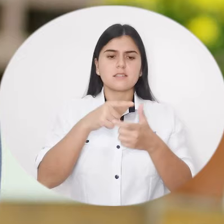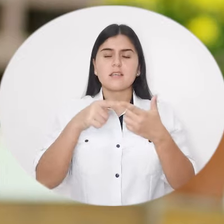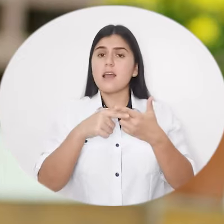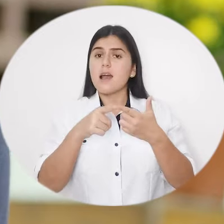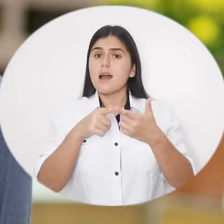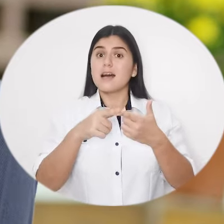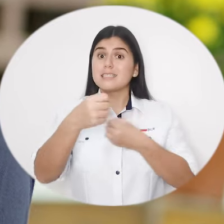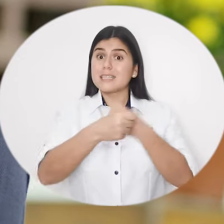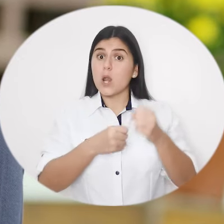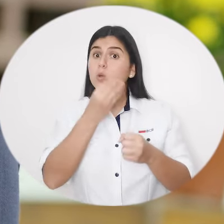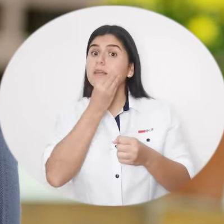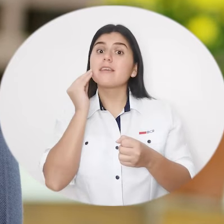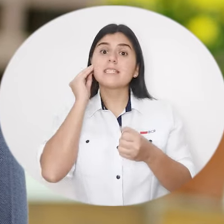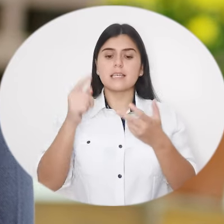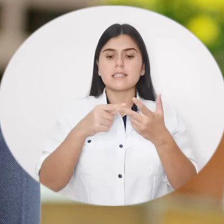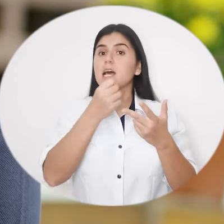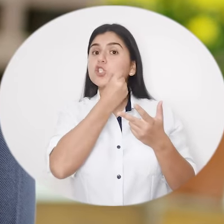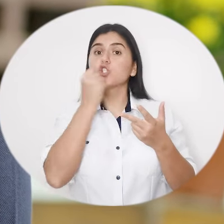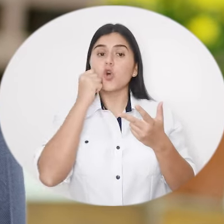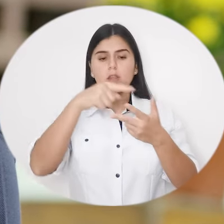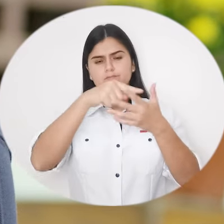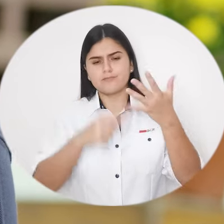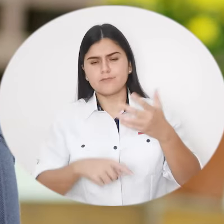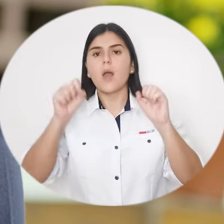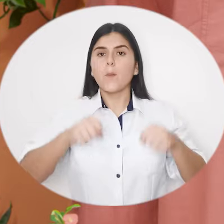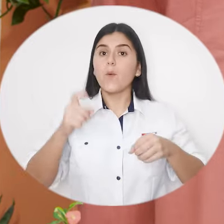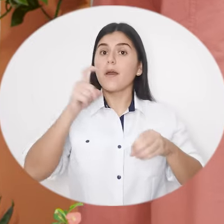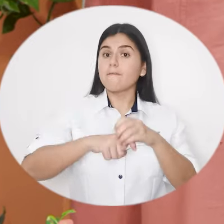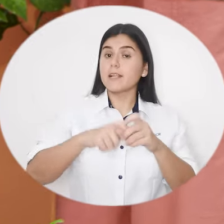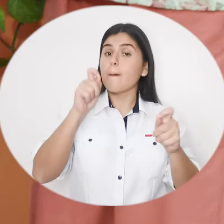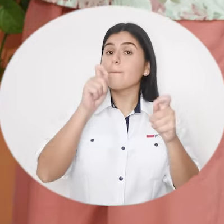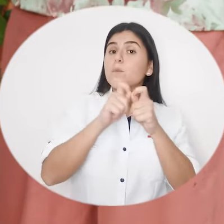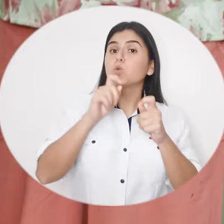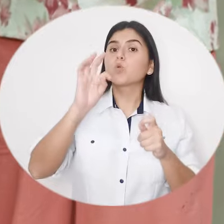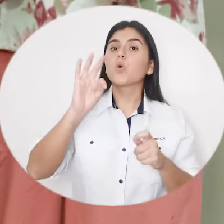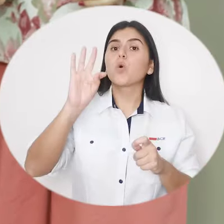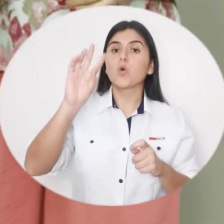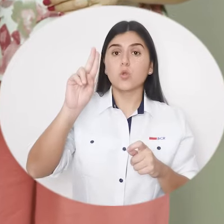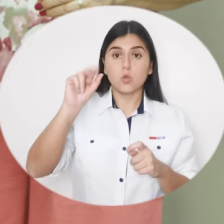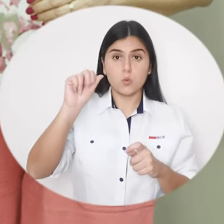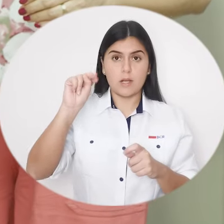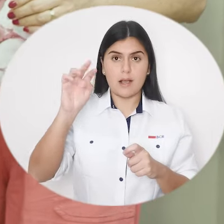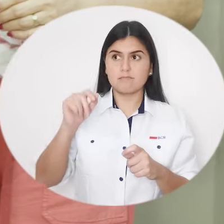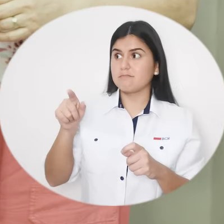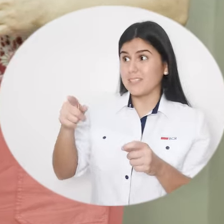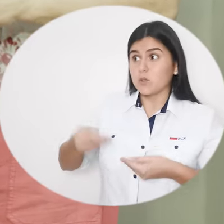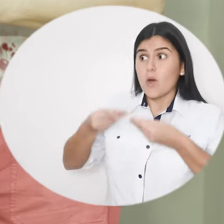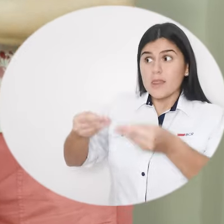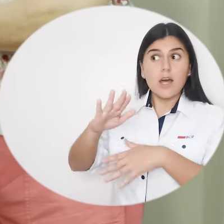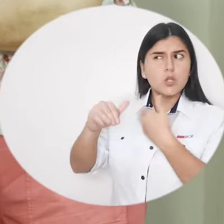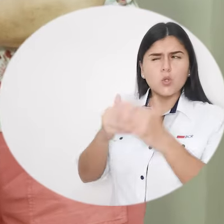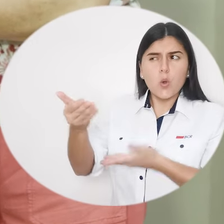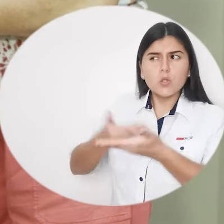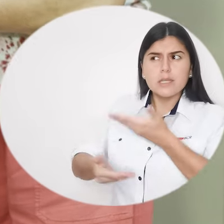Para farmacias, salones de belleza, sodas. Pueden afiliarse como Punto Tucán. Y eso